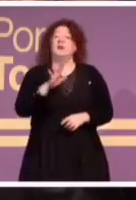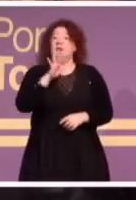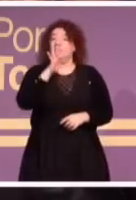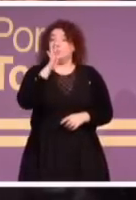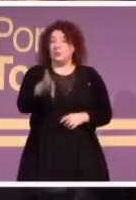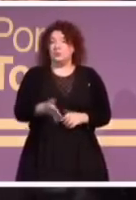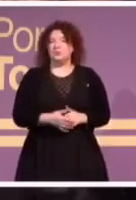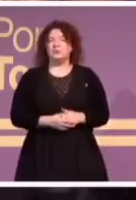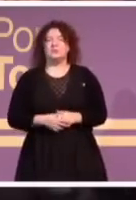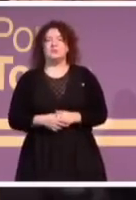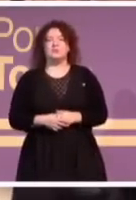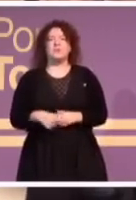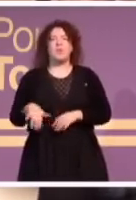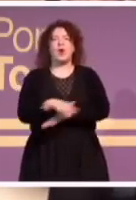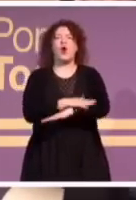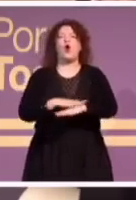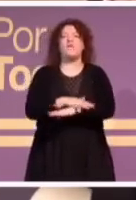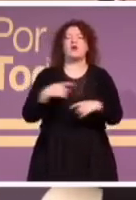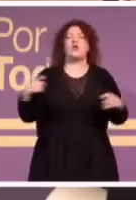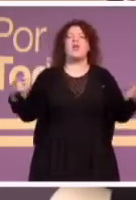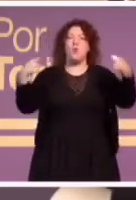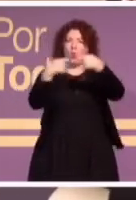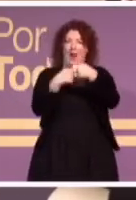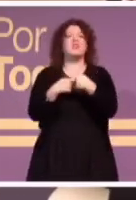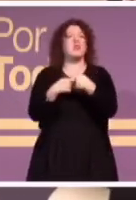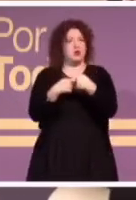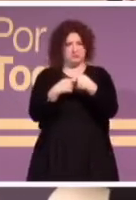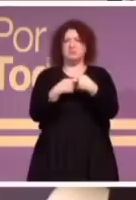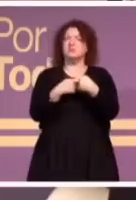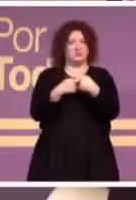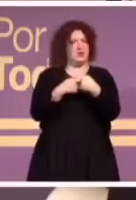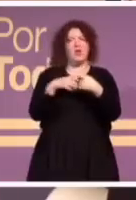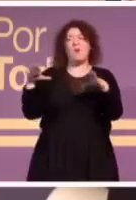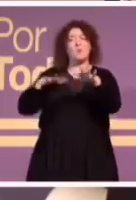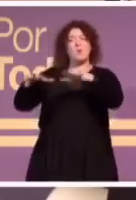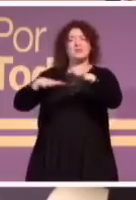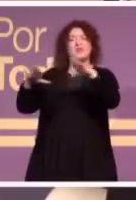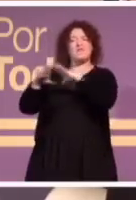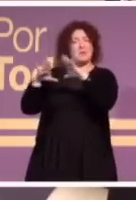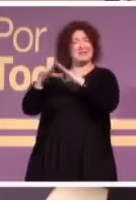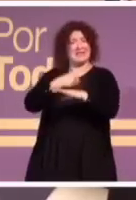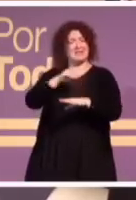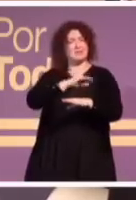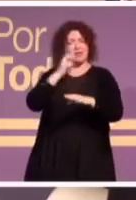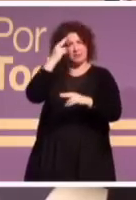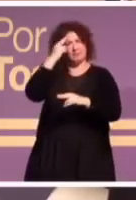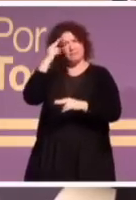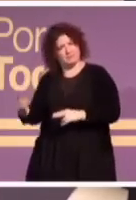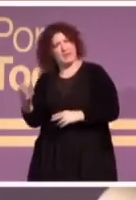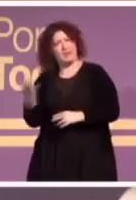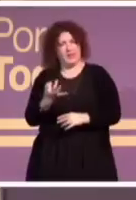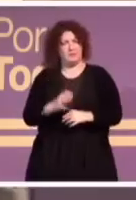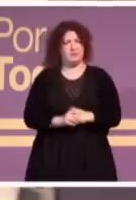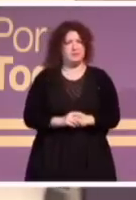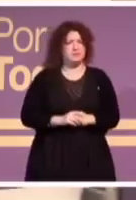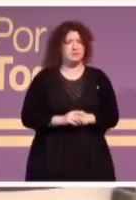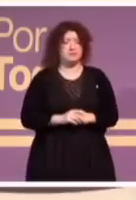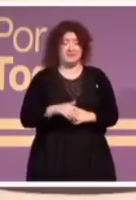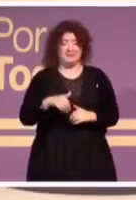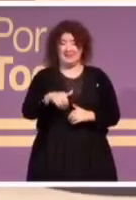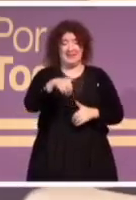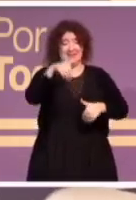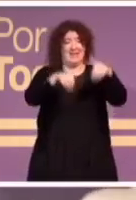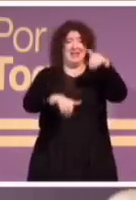precisamente por eso, este gobierno de coalición tiene que estar a la altura del movimiento feminista de su país. Y vamos a terminar la